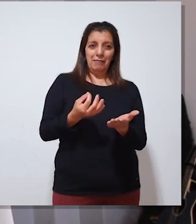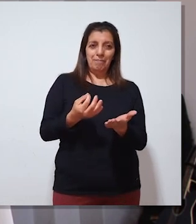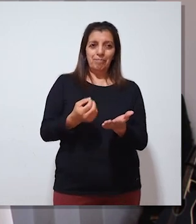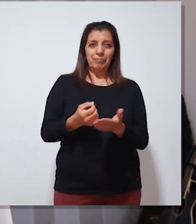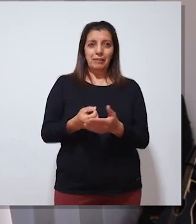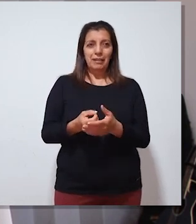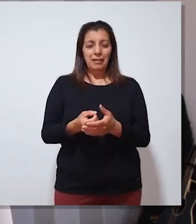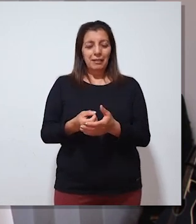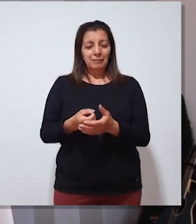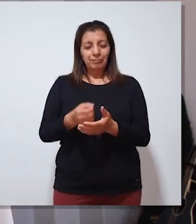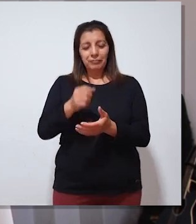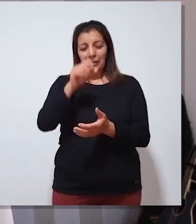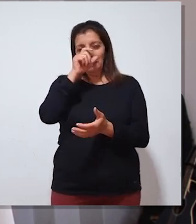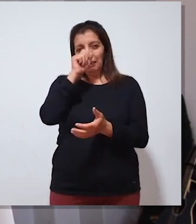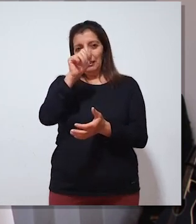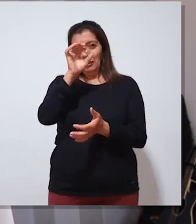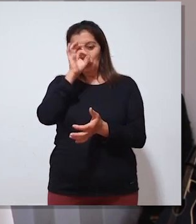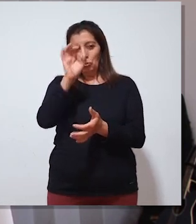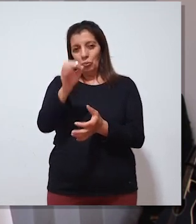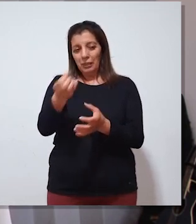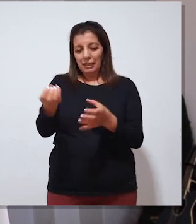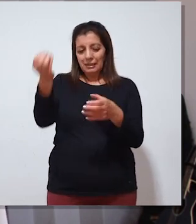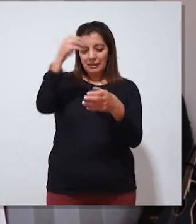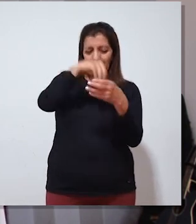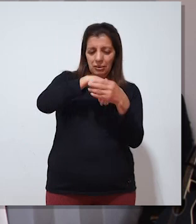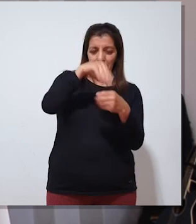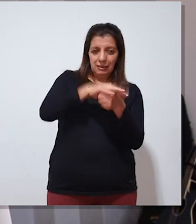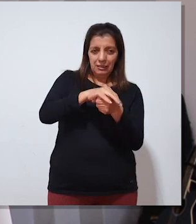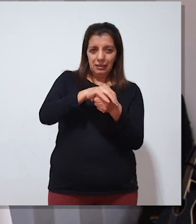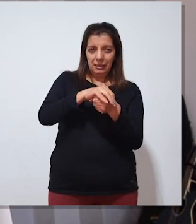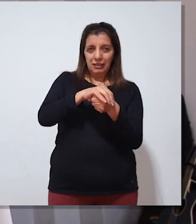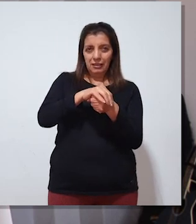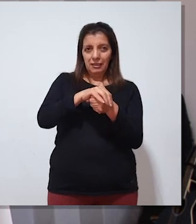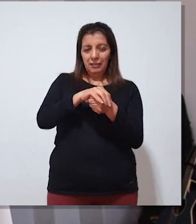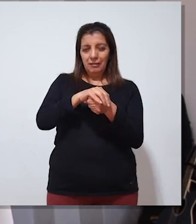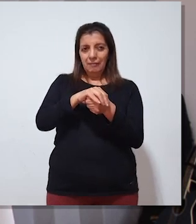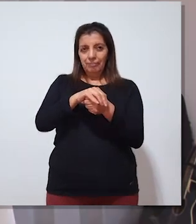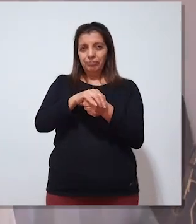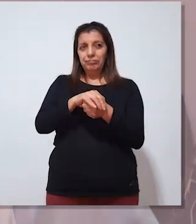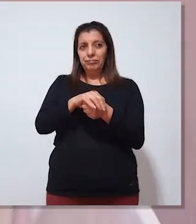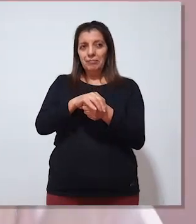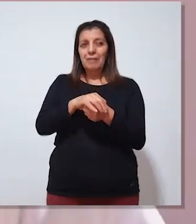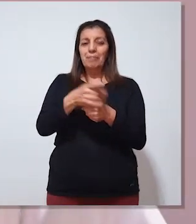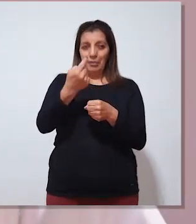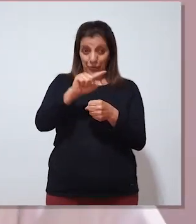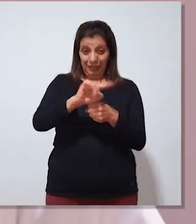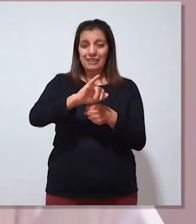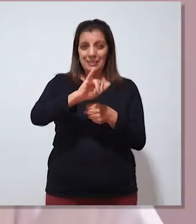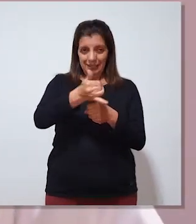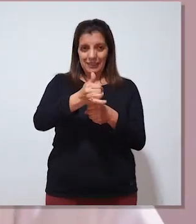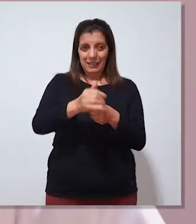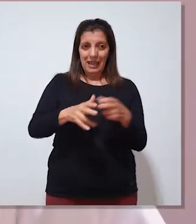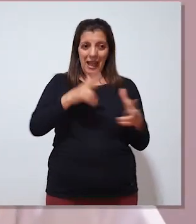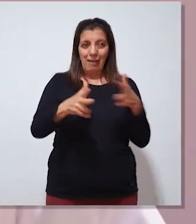se encierre ni se detenga en su pasión por instaurar el reino de Dios. Una iglesia